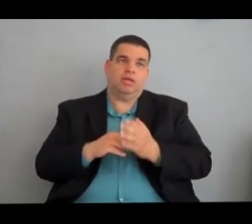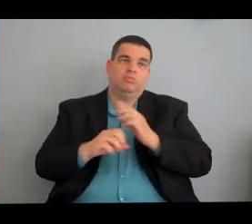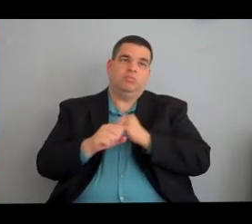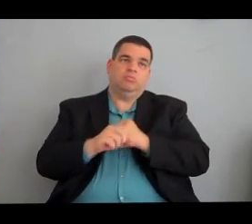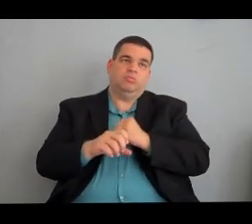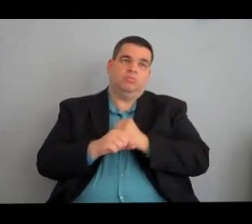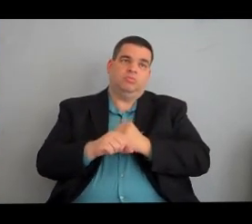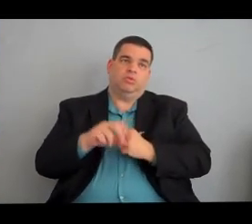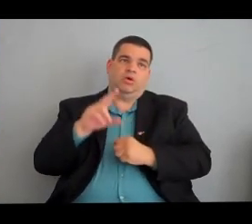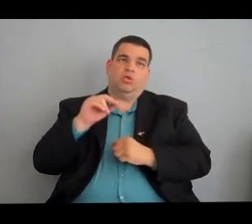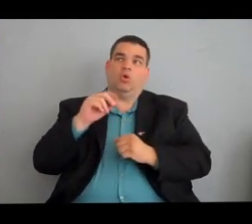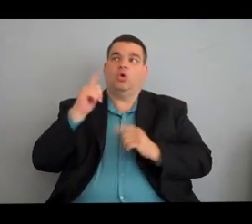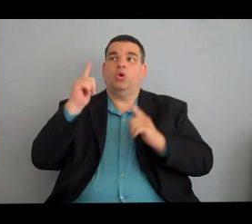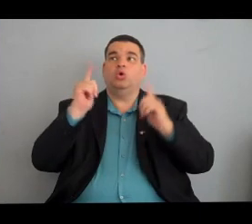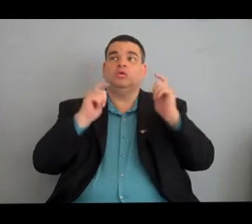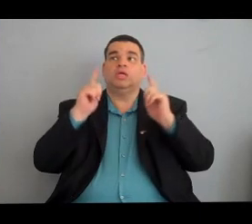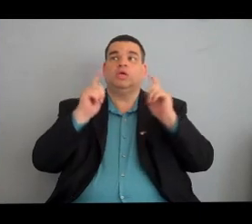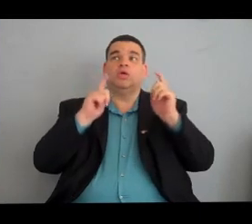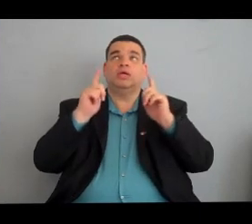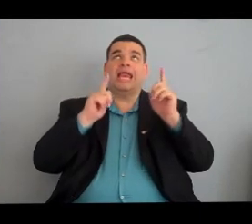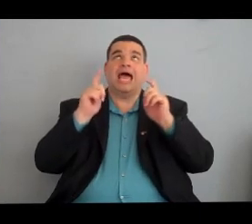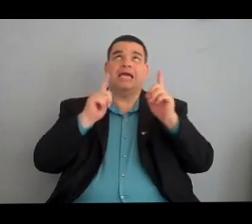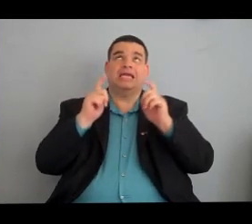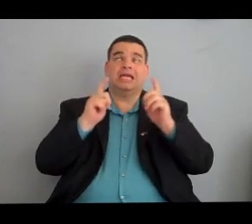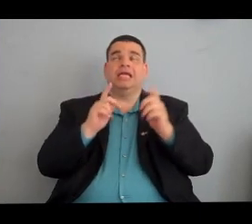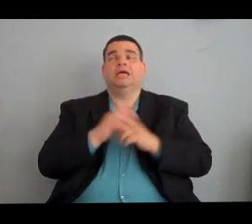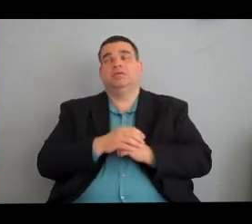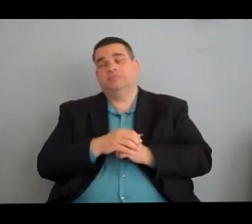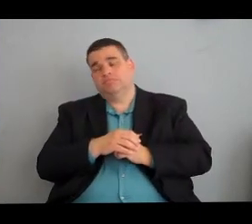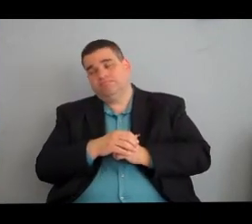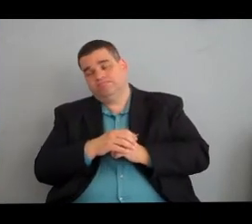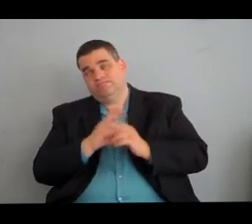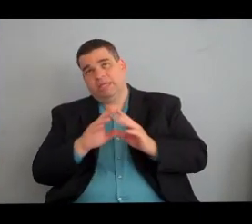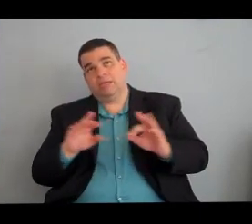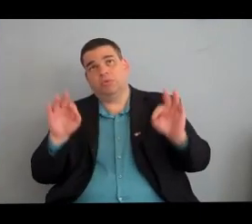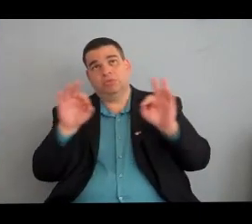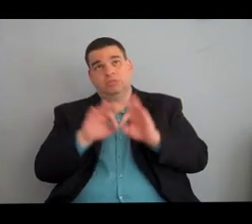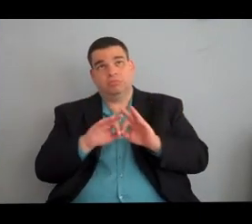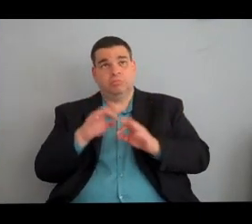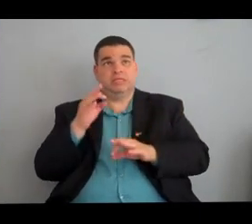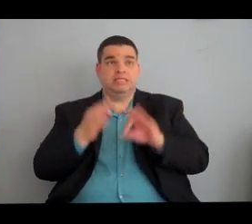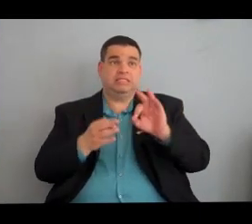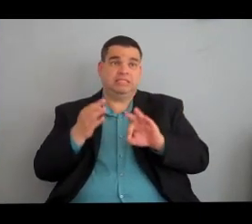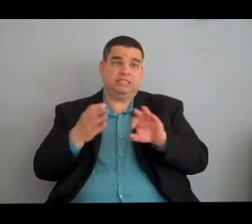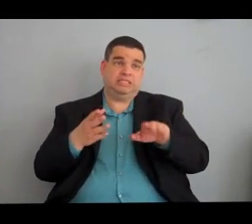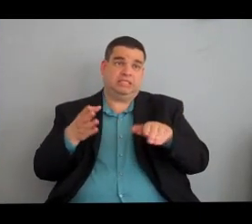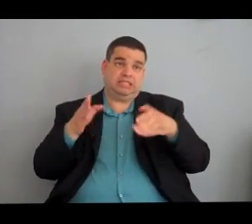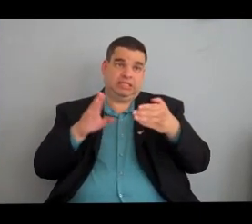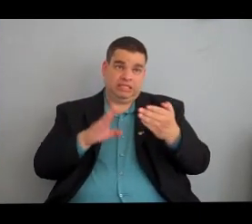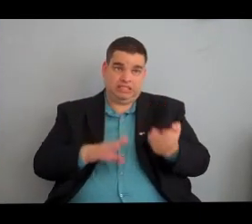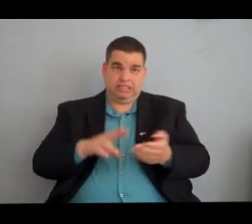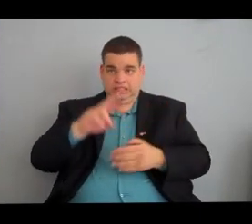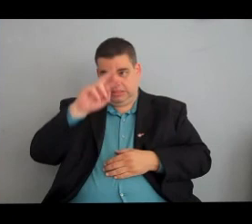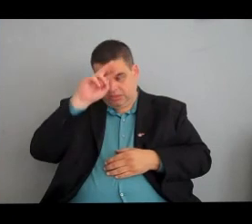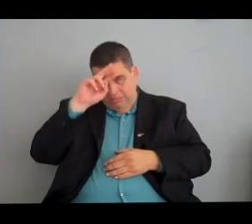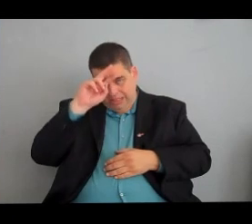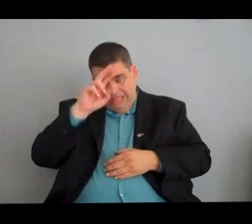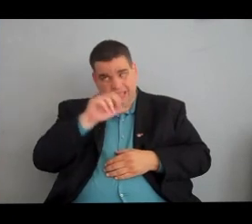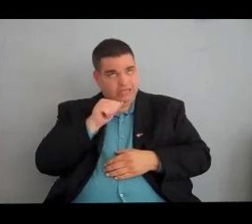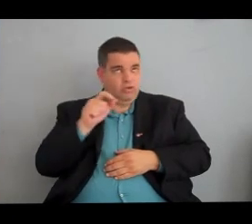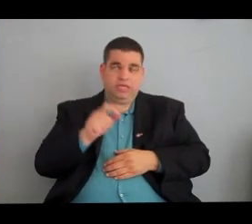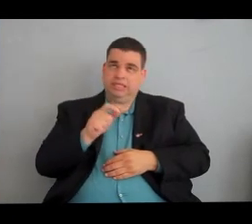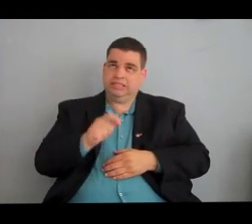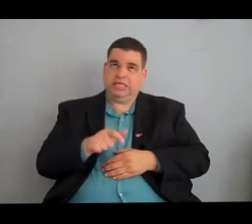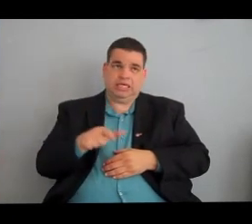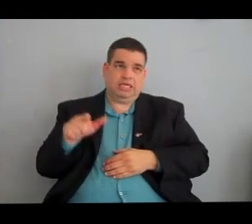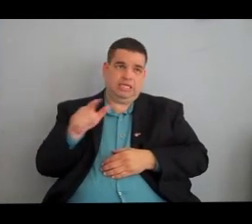No Tiros al Aire, gente. Yes, por favor. Porque si hay muertes estúpidas e innecesarias, esta es